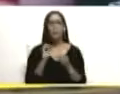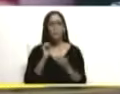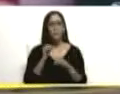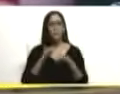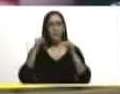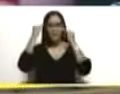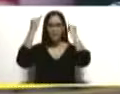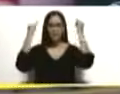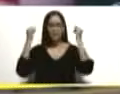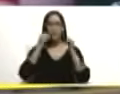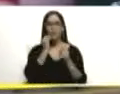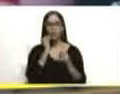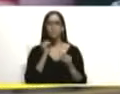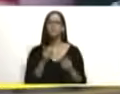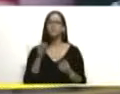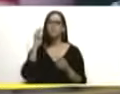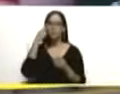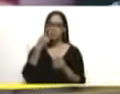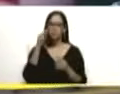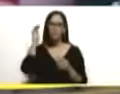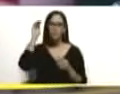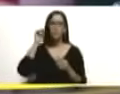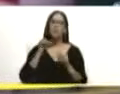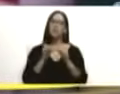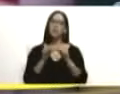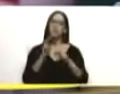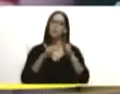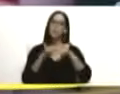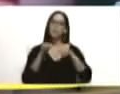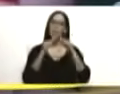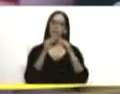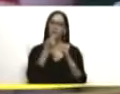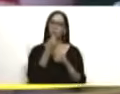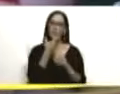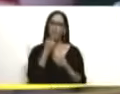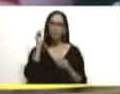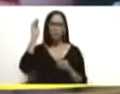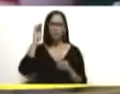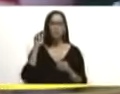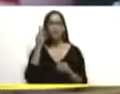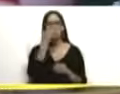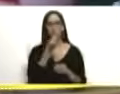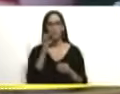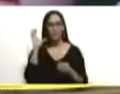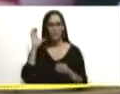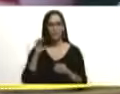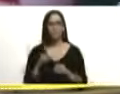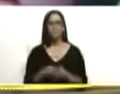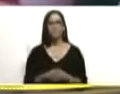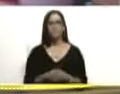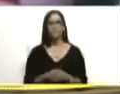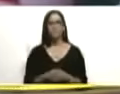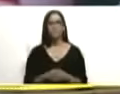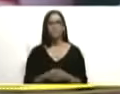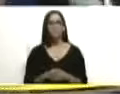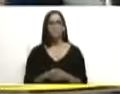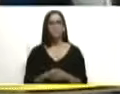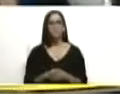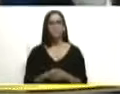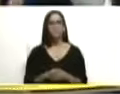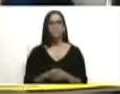futuro, ayudará a seguir construyendo una casa bonita y un futuro hermoso para la patria. Bueno,